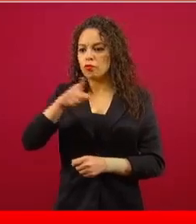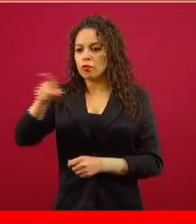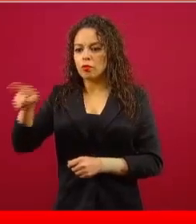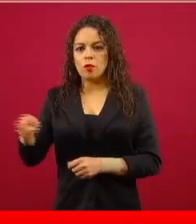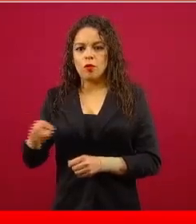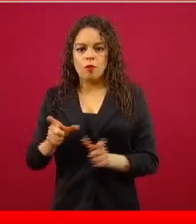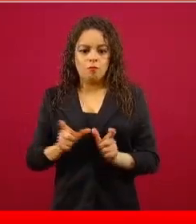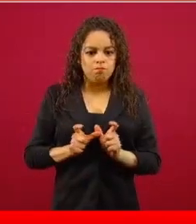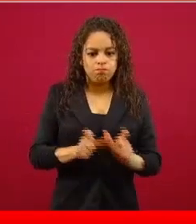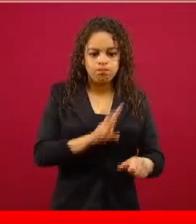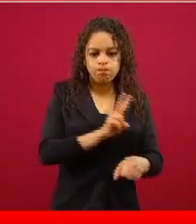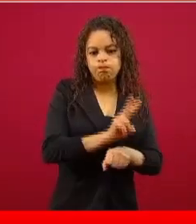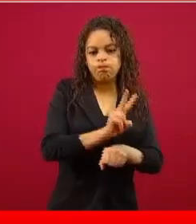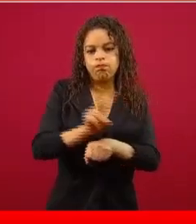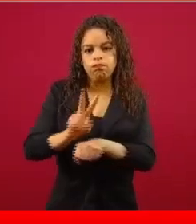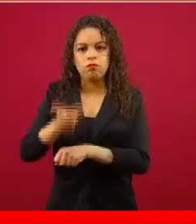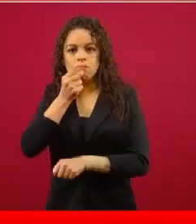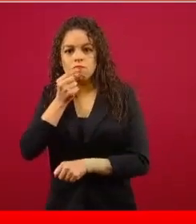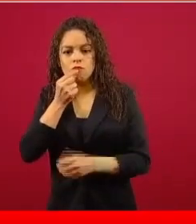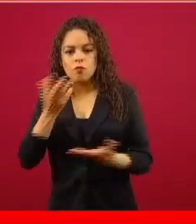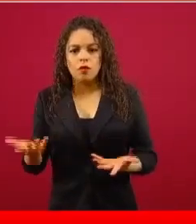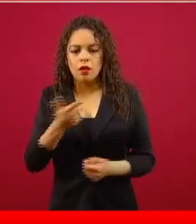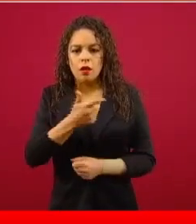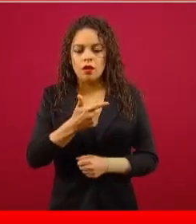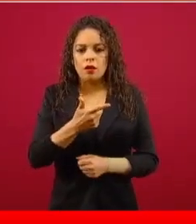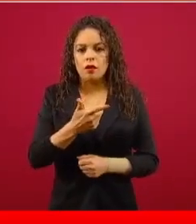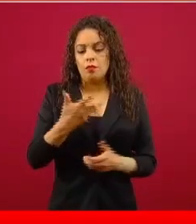ocasionen daños a